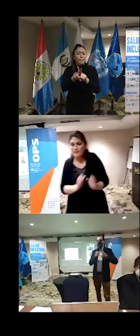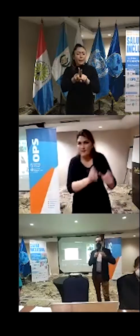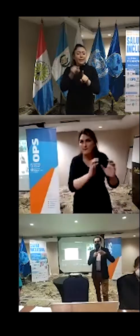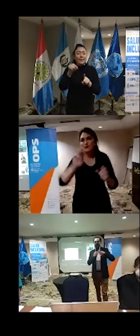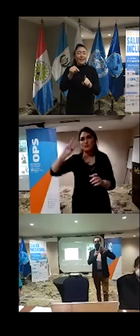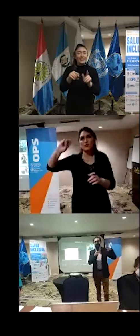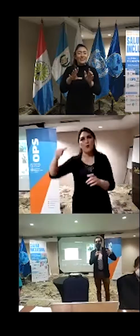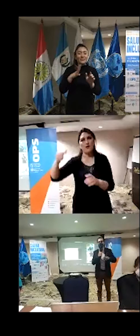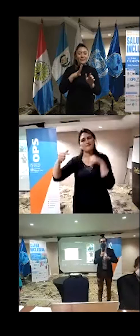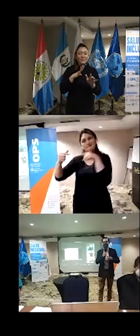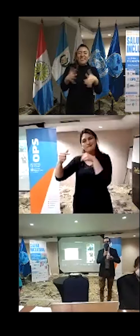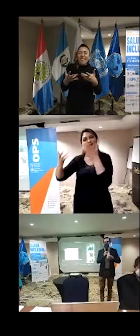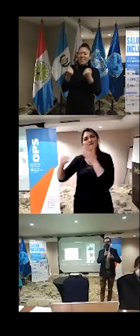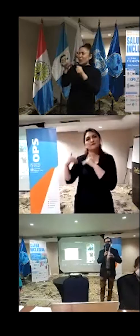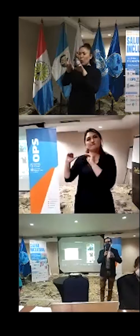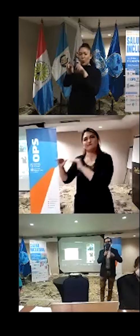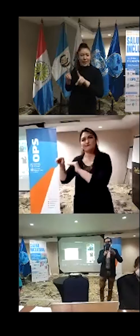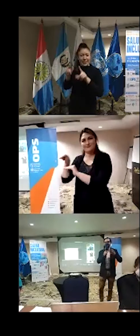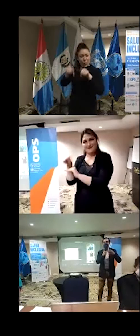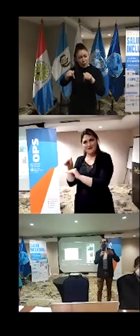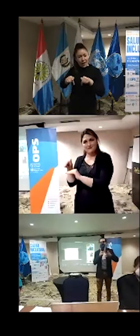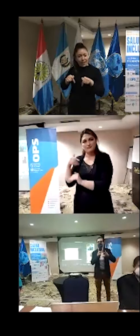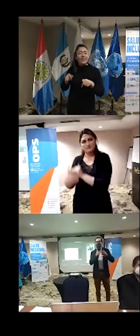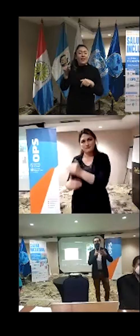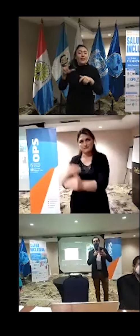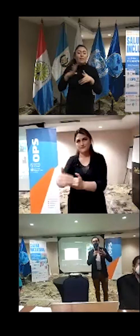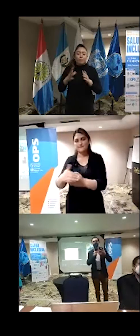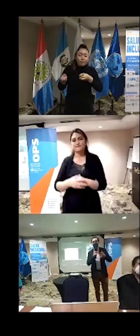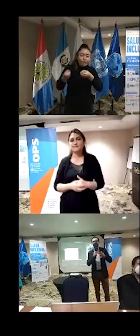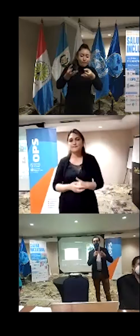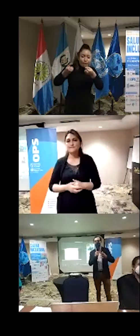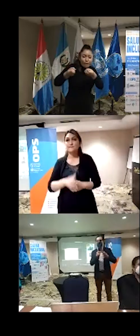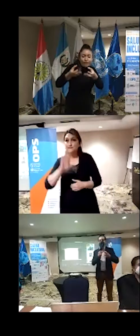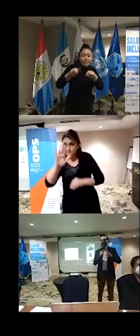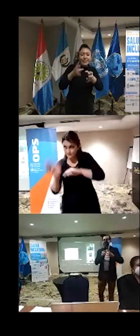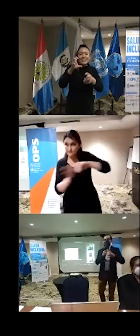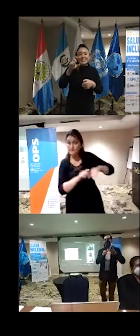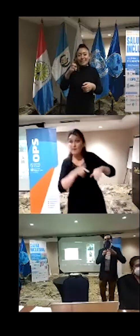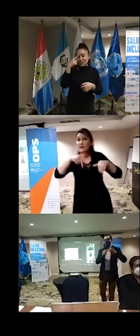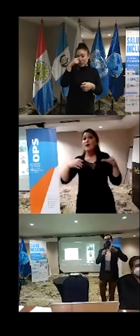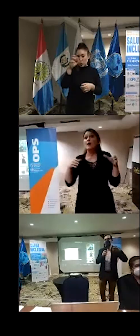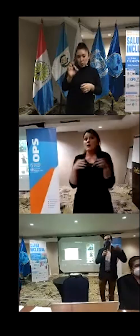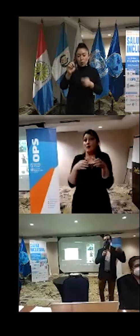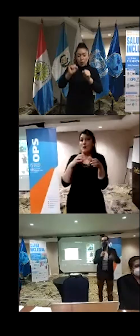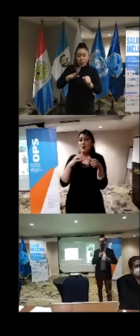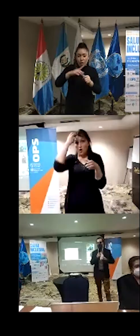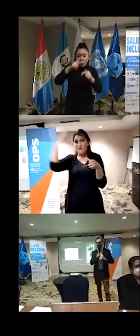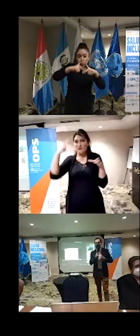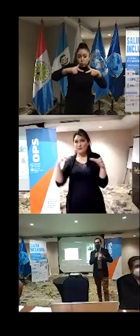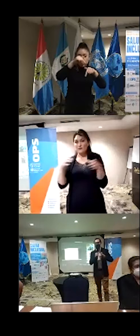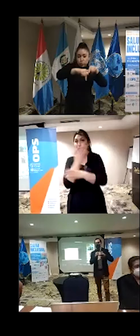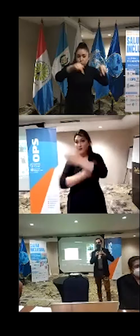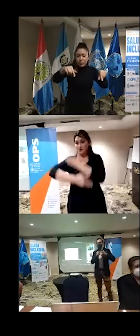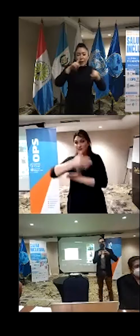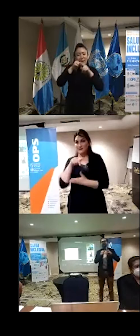rol dentro del quehacer del CONADI actualmente están fomentando la realización de censos locales por la estructura que tiene el propio CONADI,